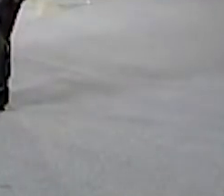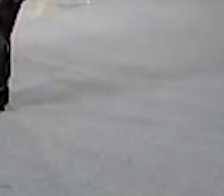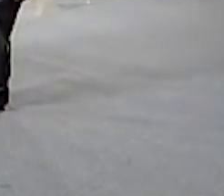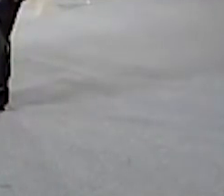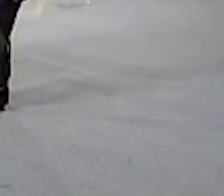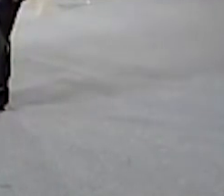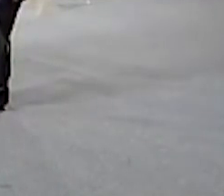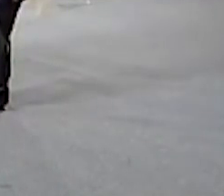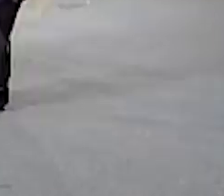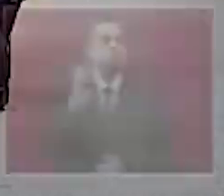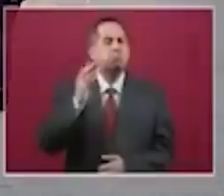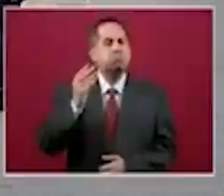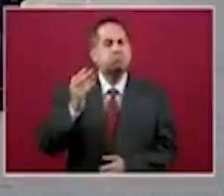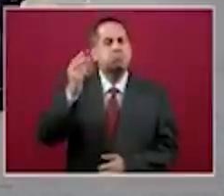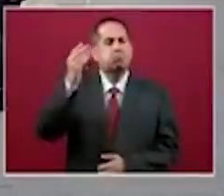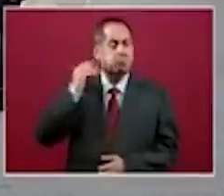lo decía,